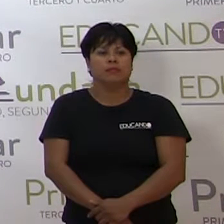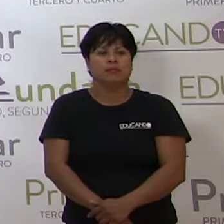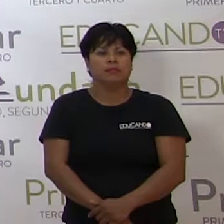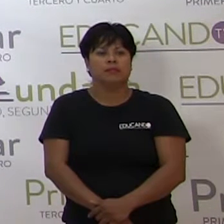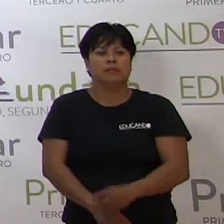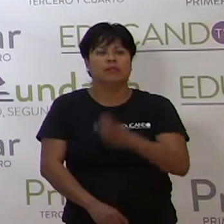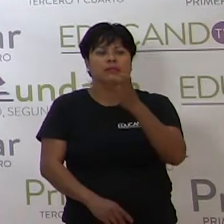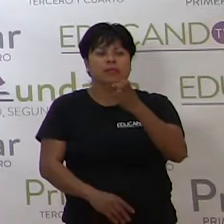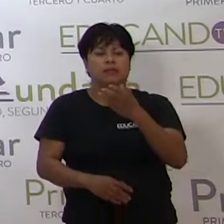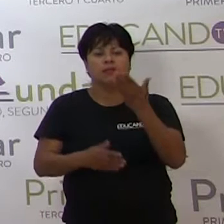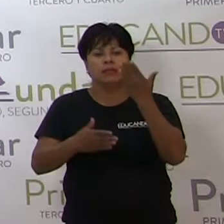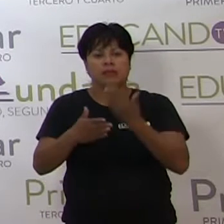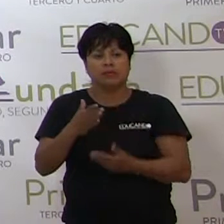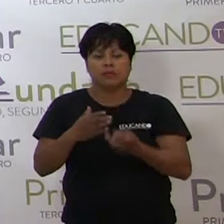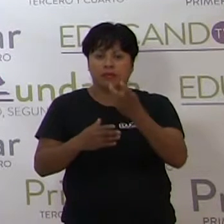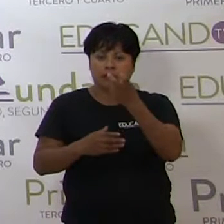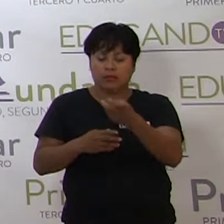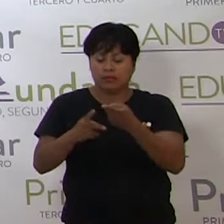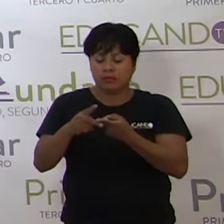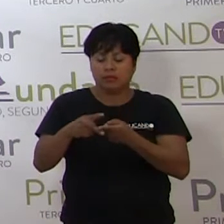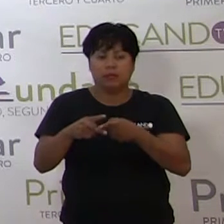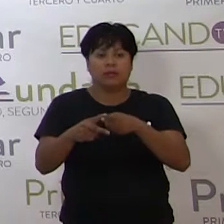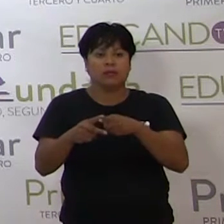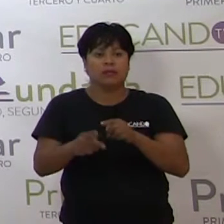me falta este ángulo.